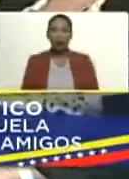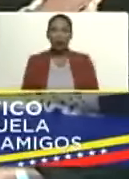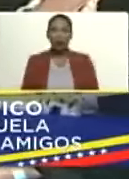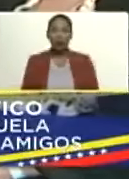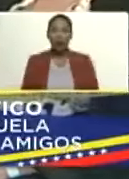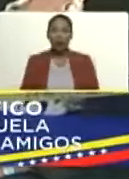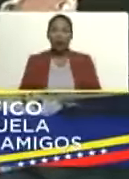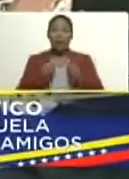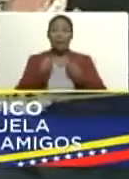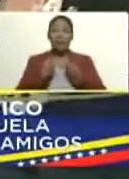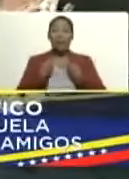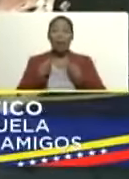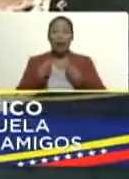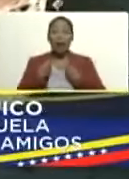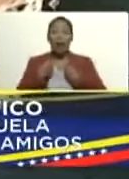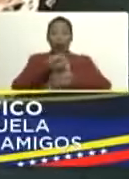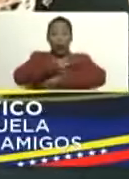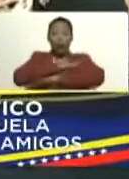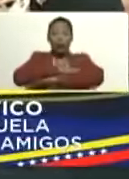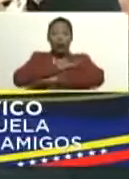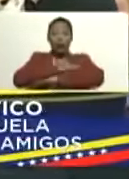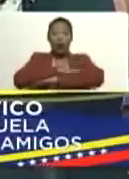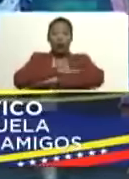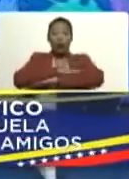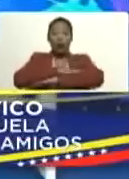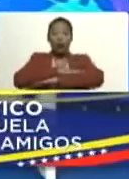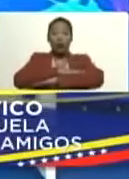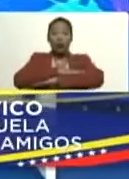para actuar de esa forma.